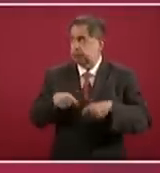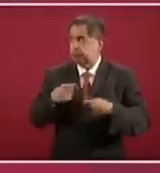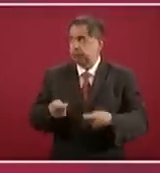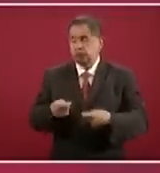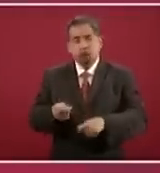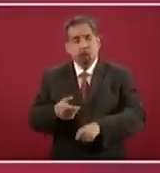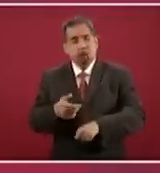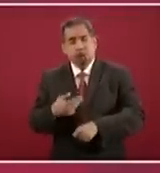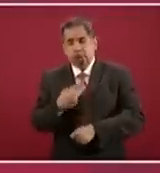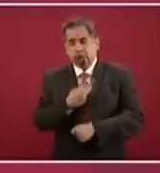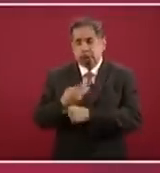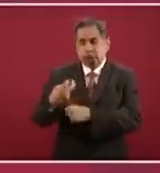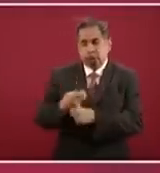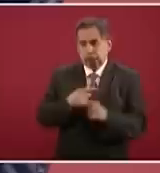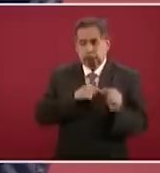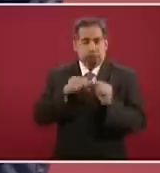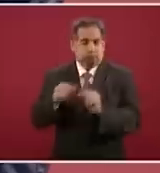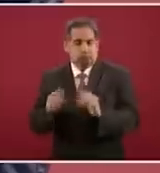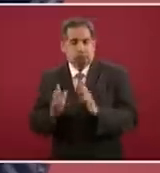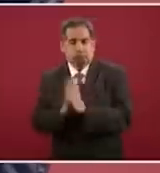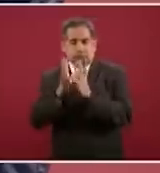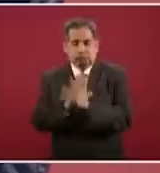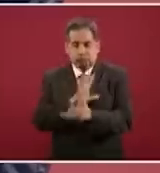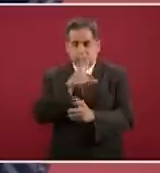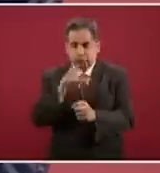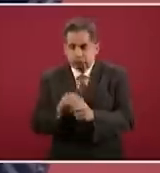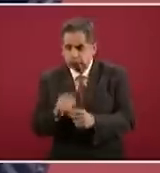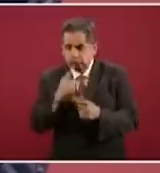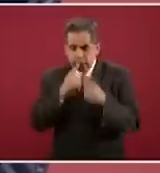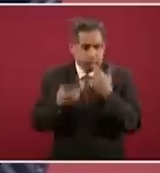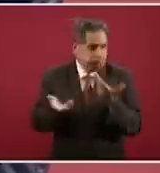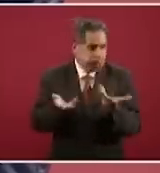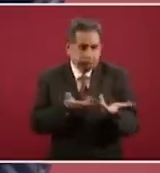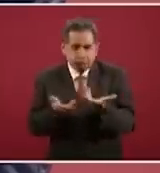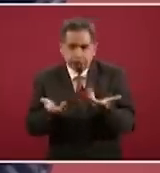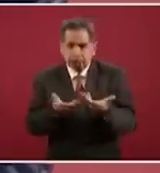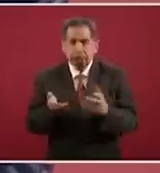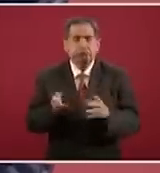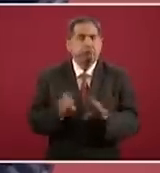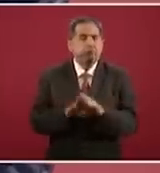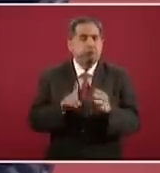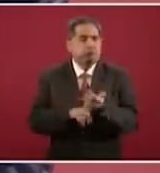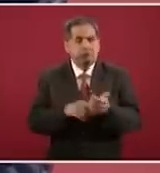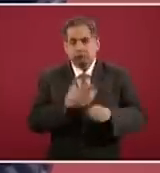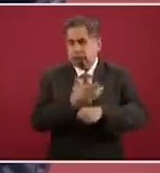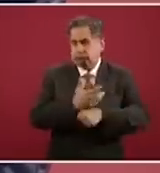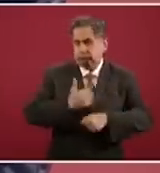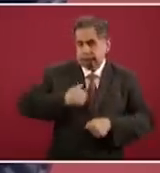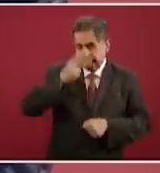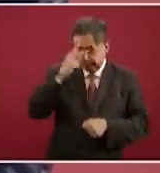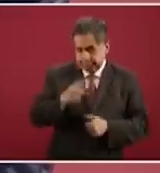me invitaron a participar en las negociaciones y